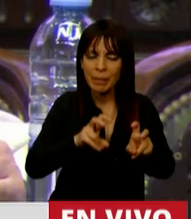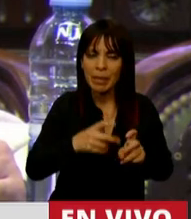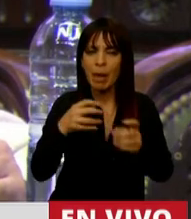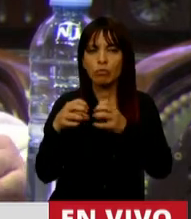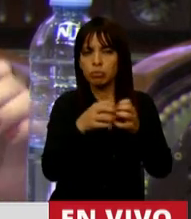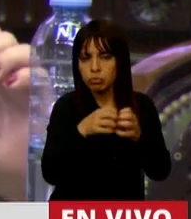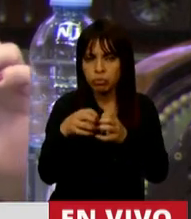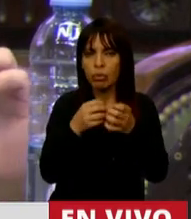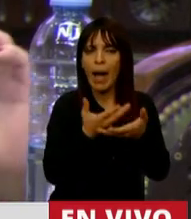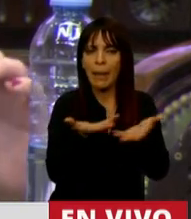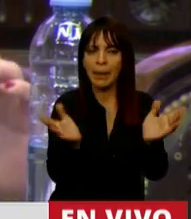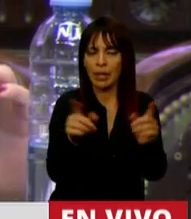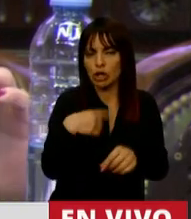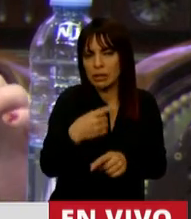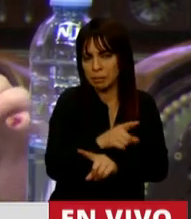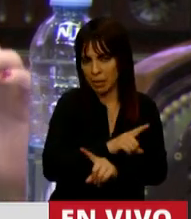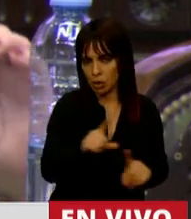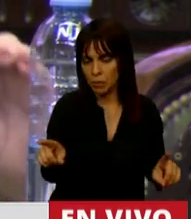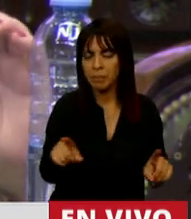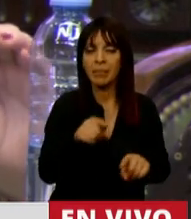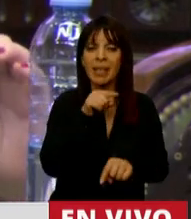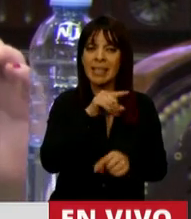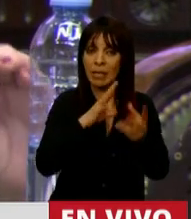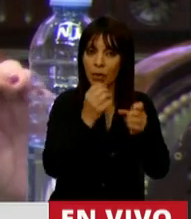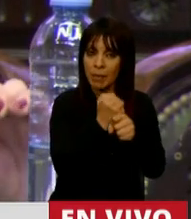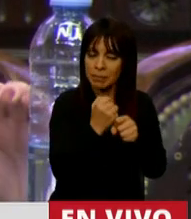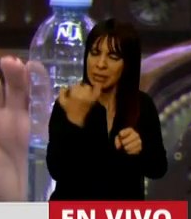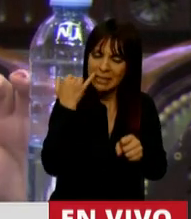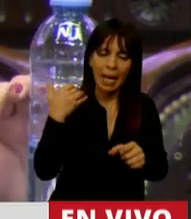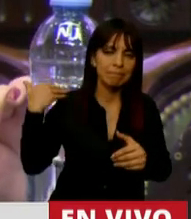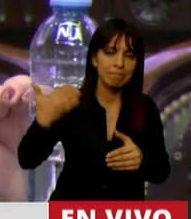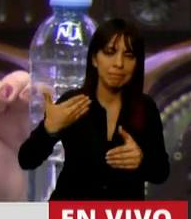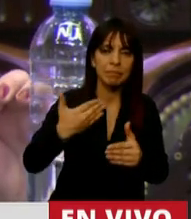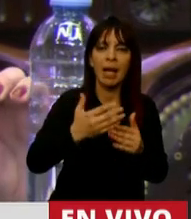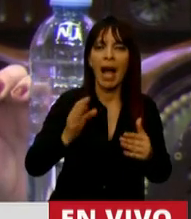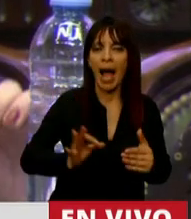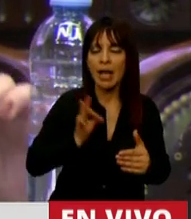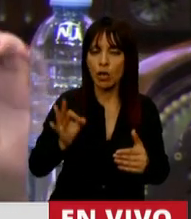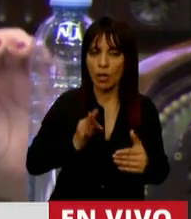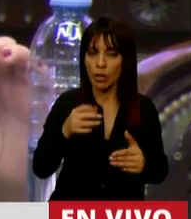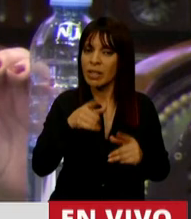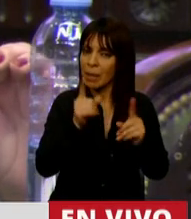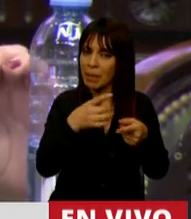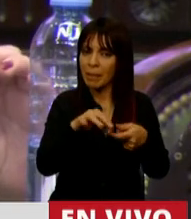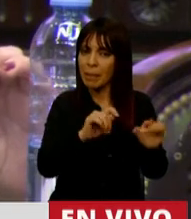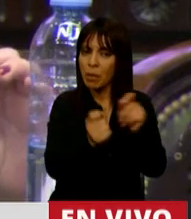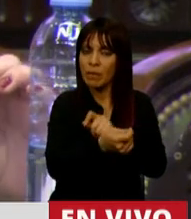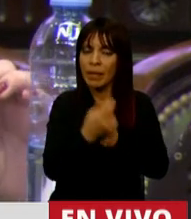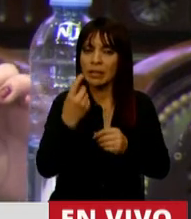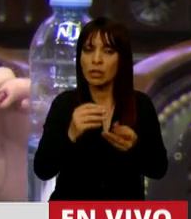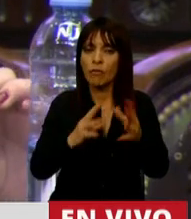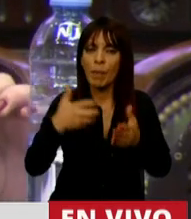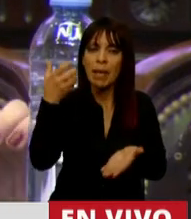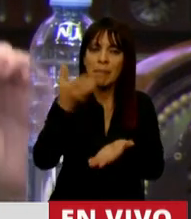Comisión. Estas prácticas se arrastran desde hace muchos años y también hay que superarlas. Las inversiones